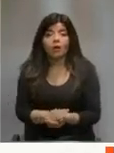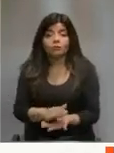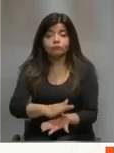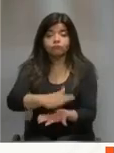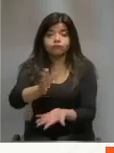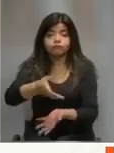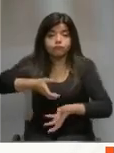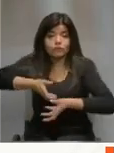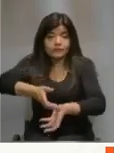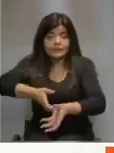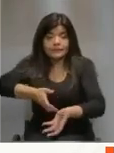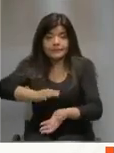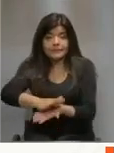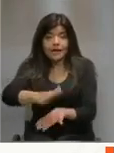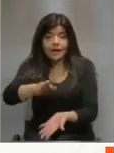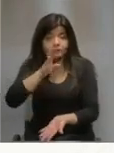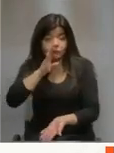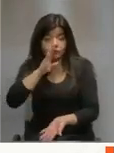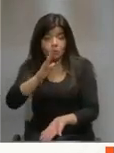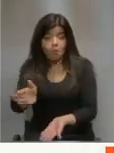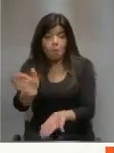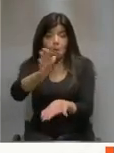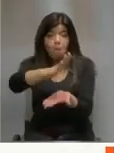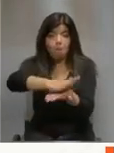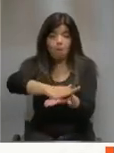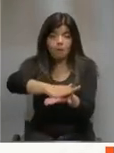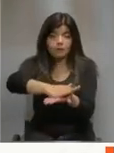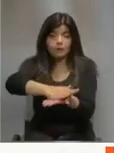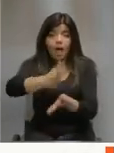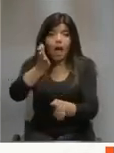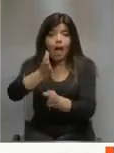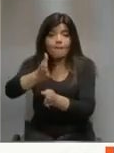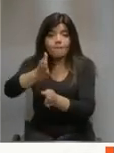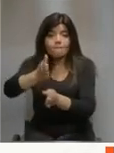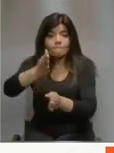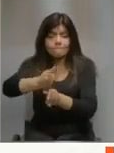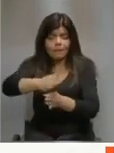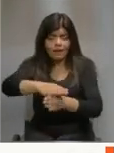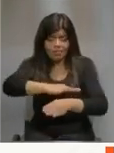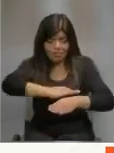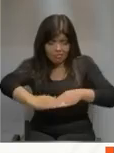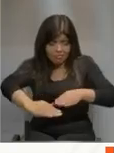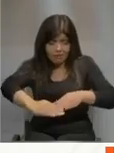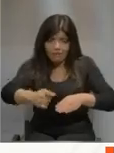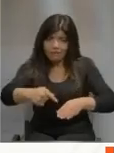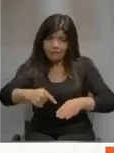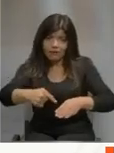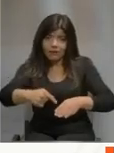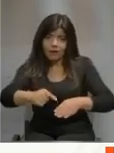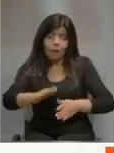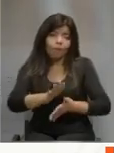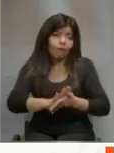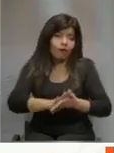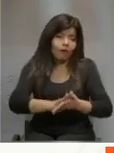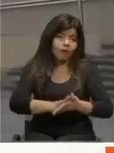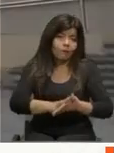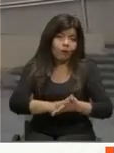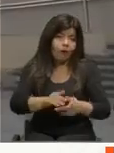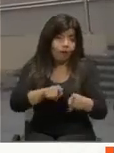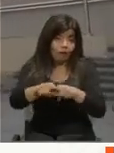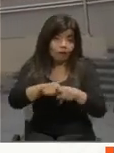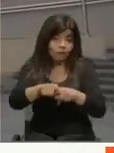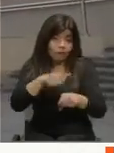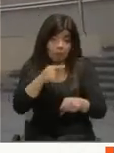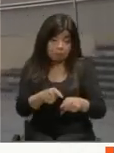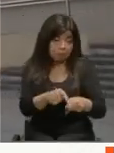dentro del establecimiento, tapados con madera, de manera irregular, y en donde habían muertos, por ejemplo, roedores.